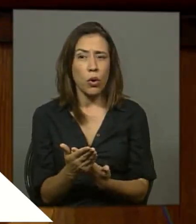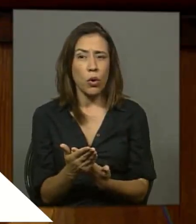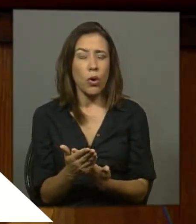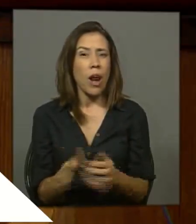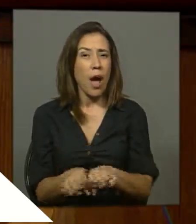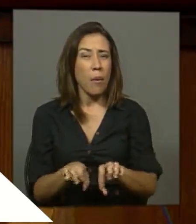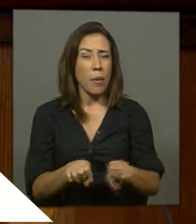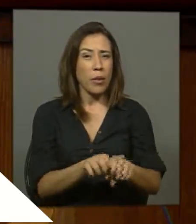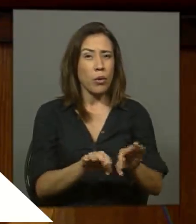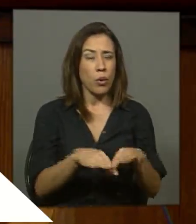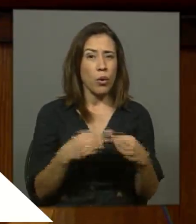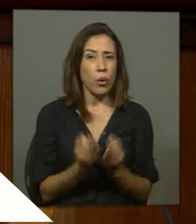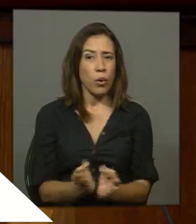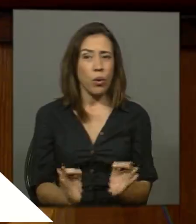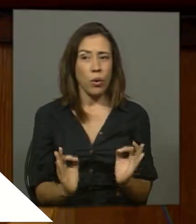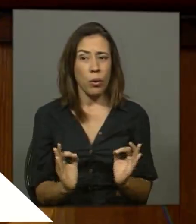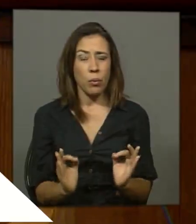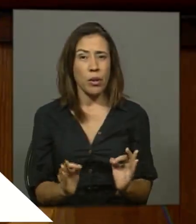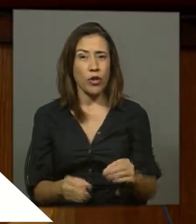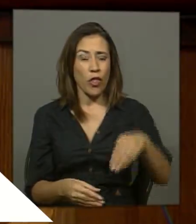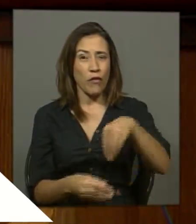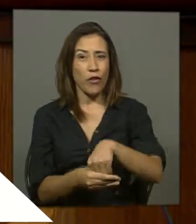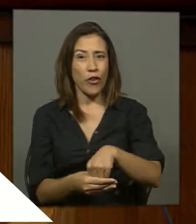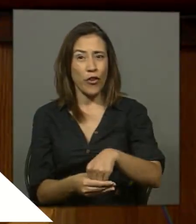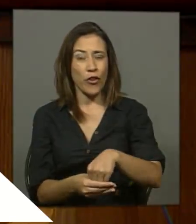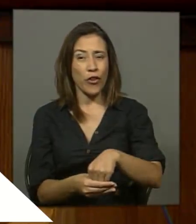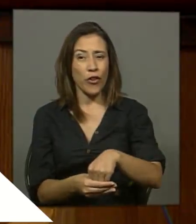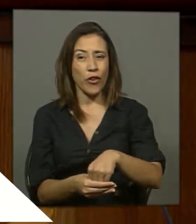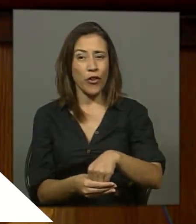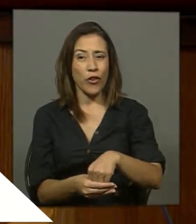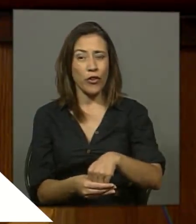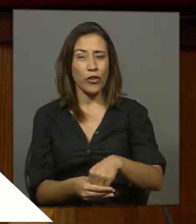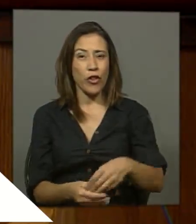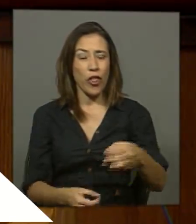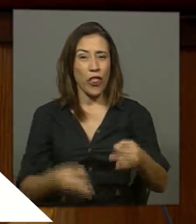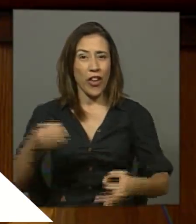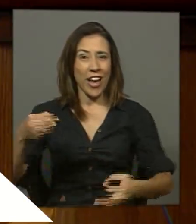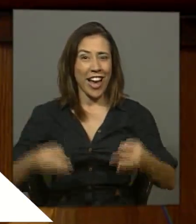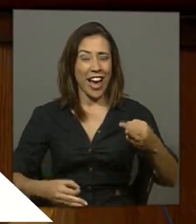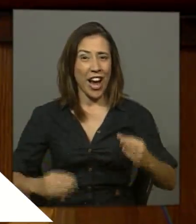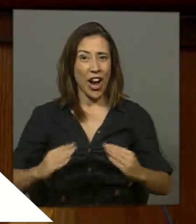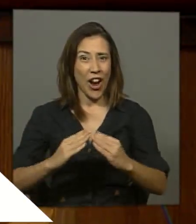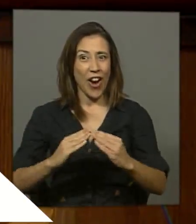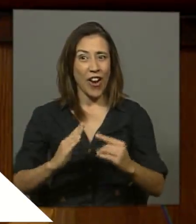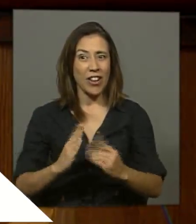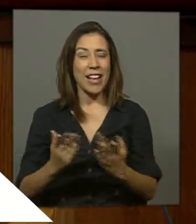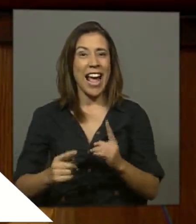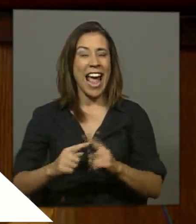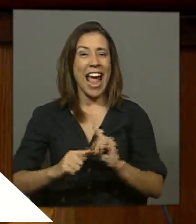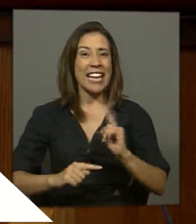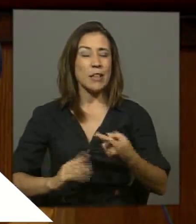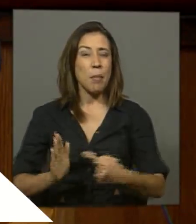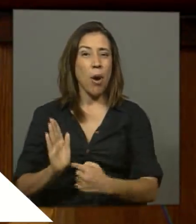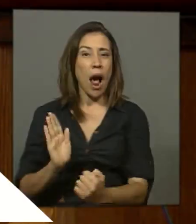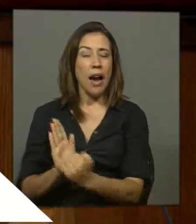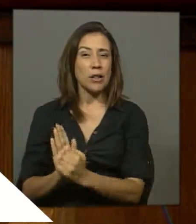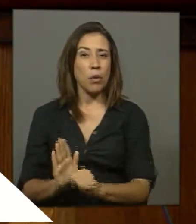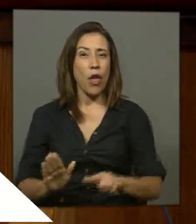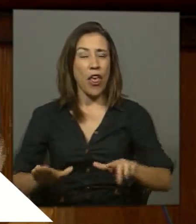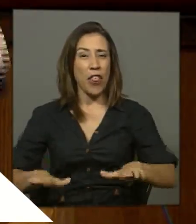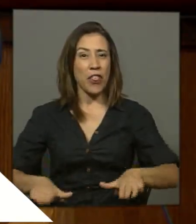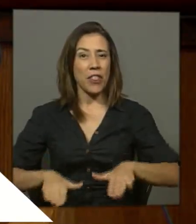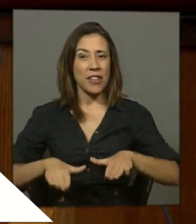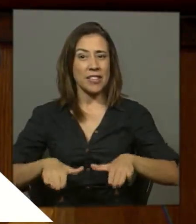la unanimidad de votos de la corte Es exigida según el artículo